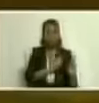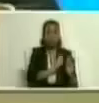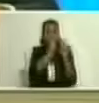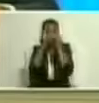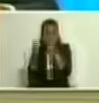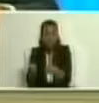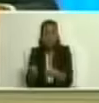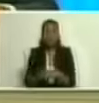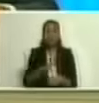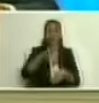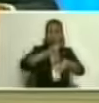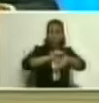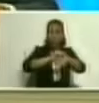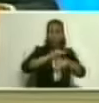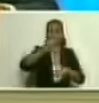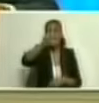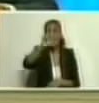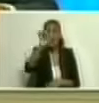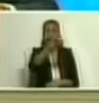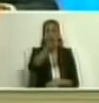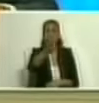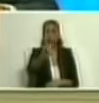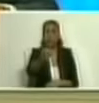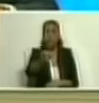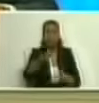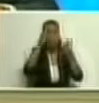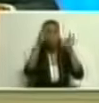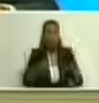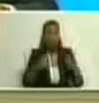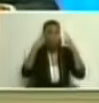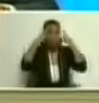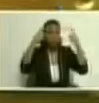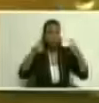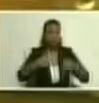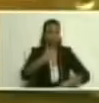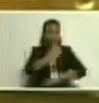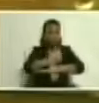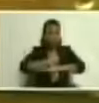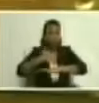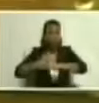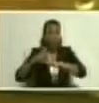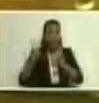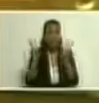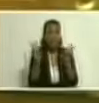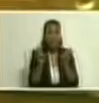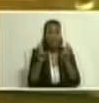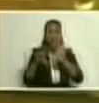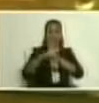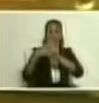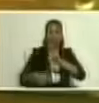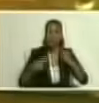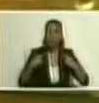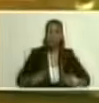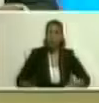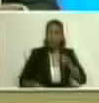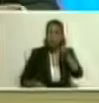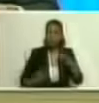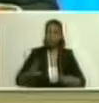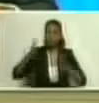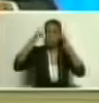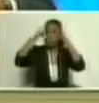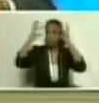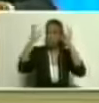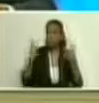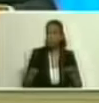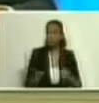Doctor Larry Daboe, máxima autoridad de Venezuela en materia de derechos humanos.